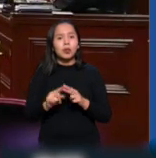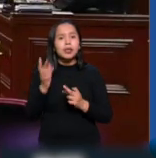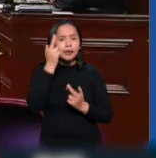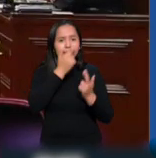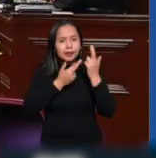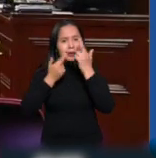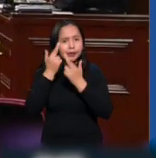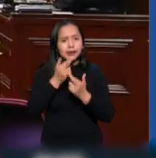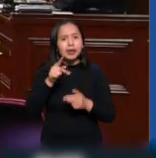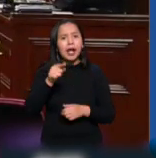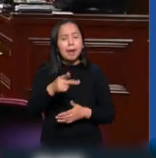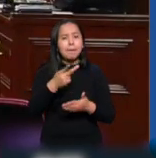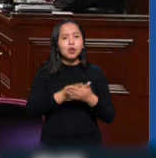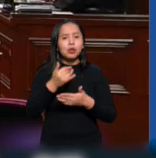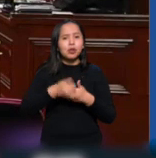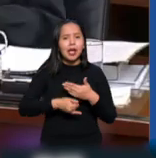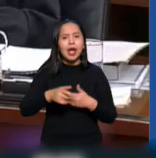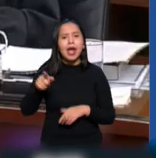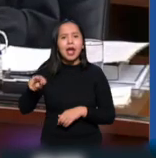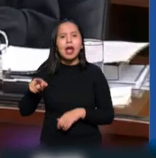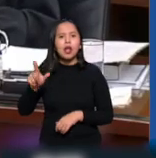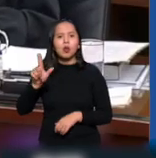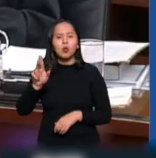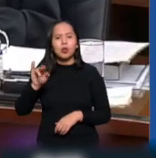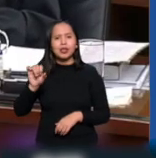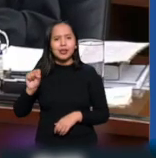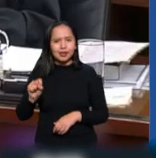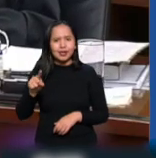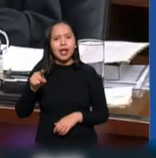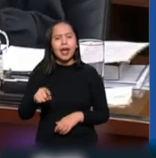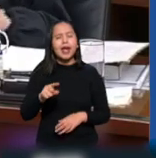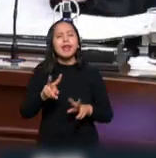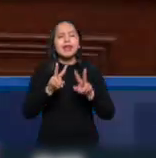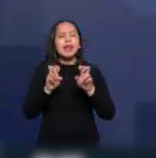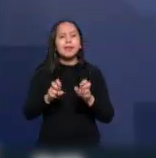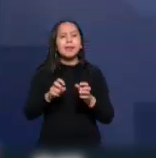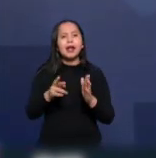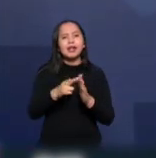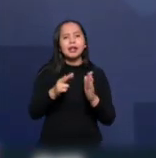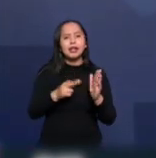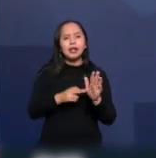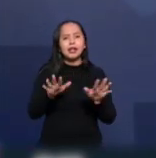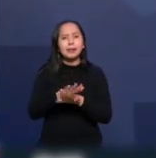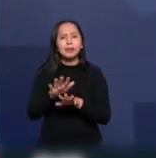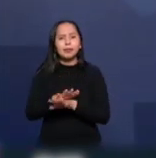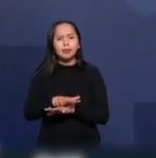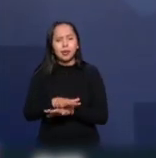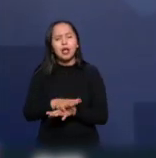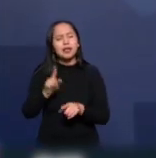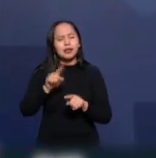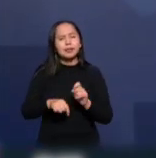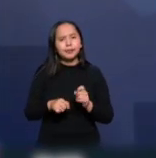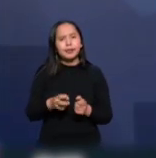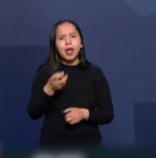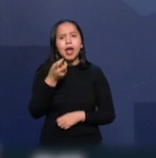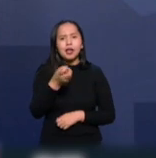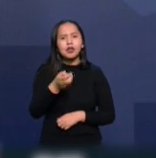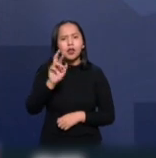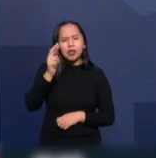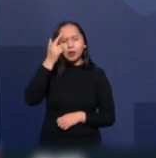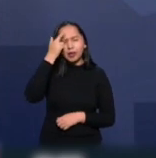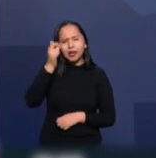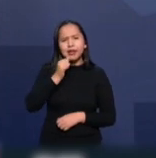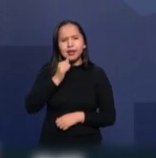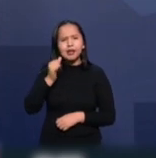del proyecto del ministro Juan Luis González Alcántara Carranca respecto a la invalidez de la elección de personas juzgadoras. Y como le di a conocer ayer, este